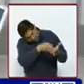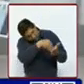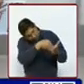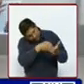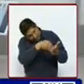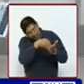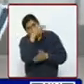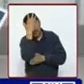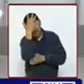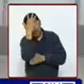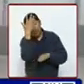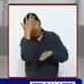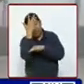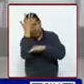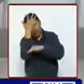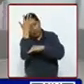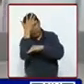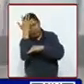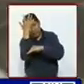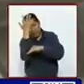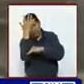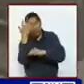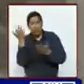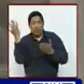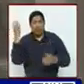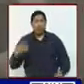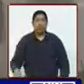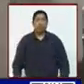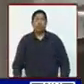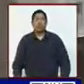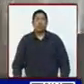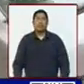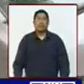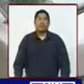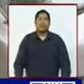un árbol. Y esta fue la situación.